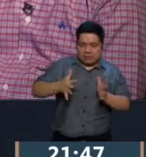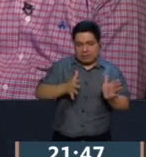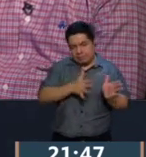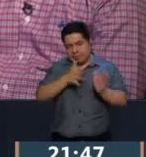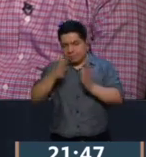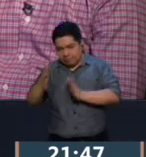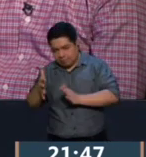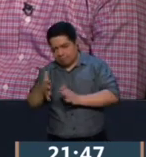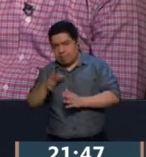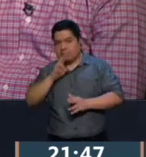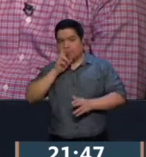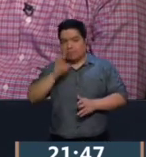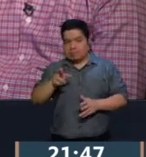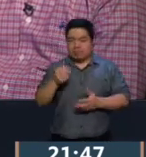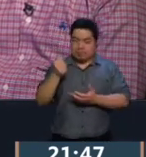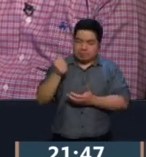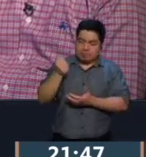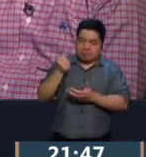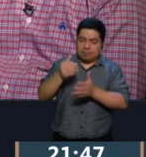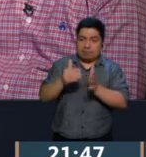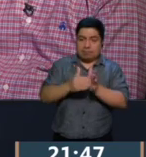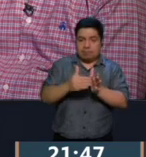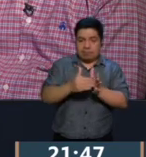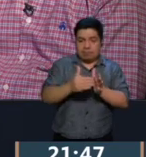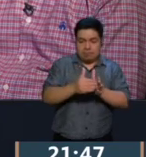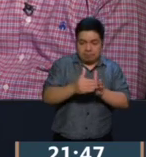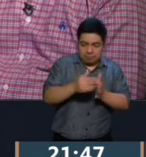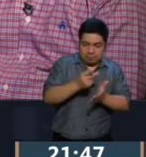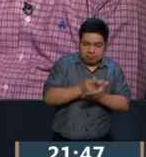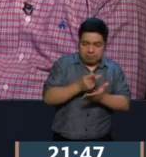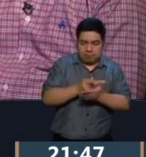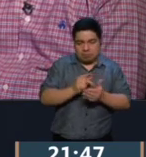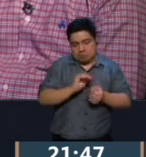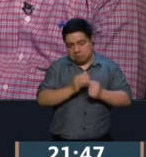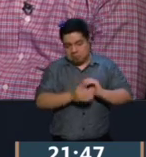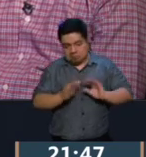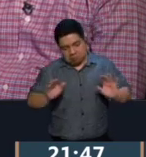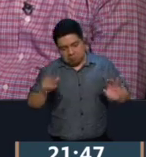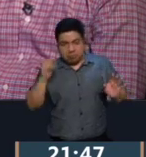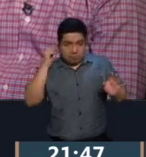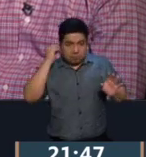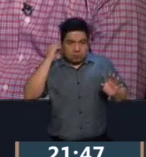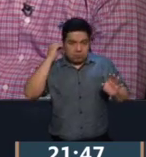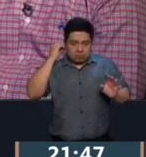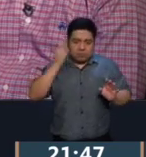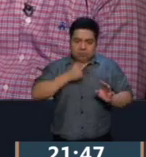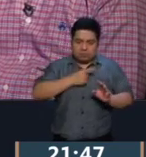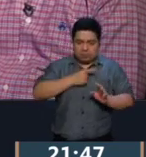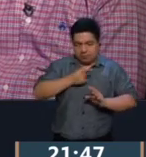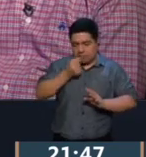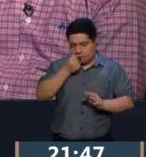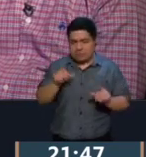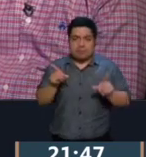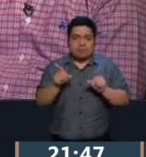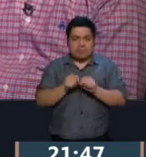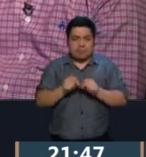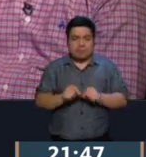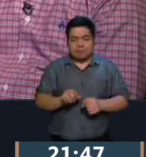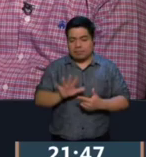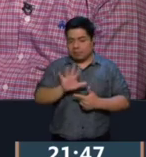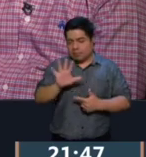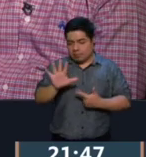cuenta pública el destino de estos miles de millones de pesos. Yo cerraría esta intervención diciendo lo siguiente: de los